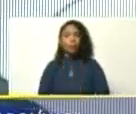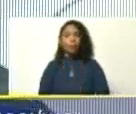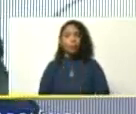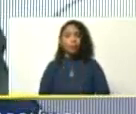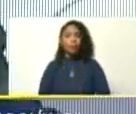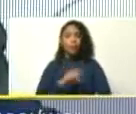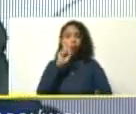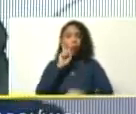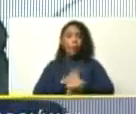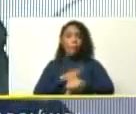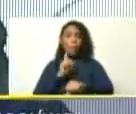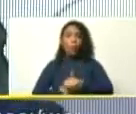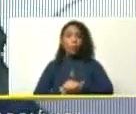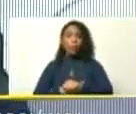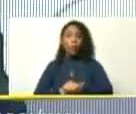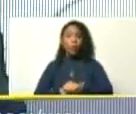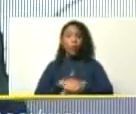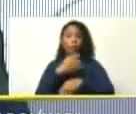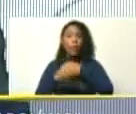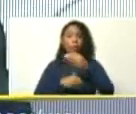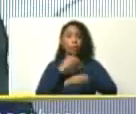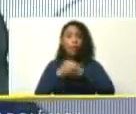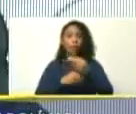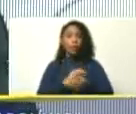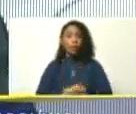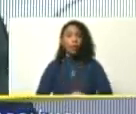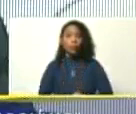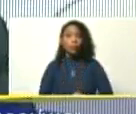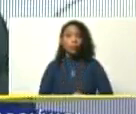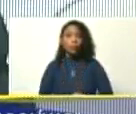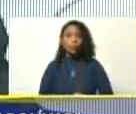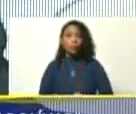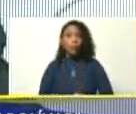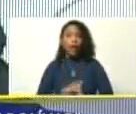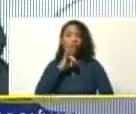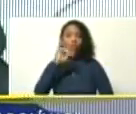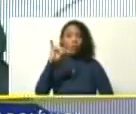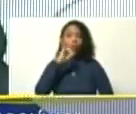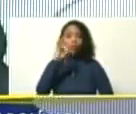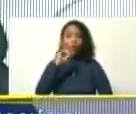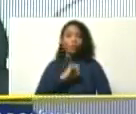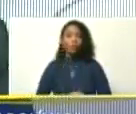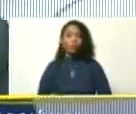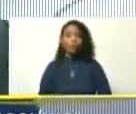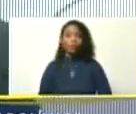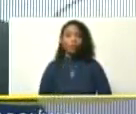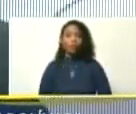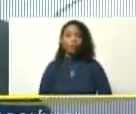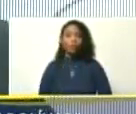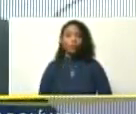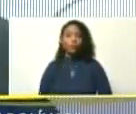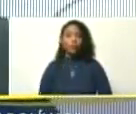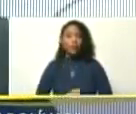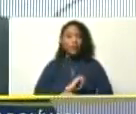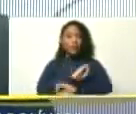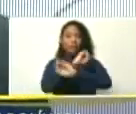un momento constituyeron noticia de